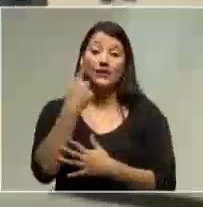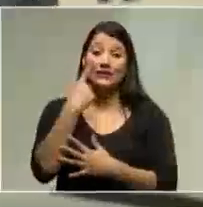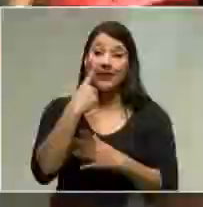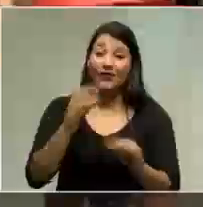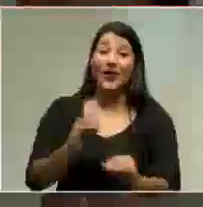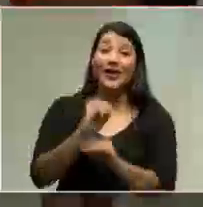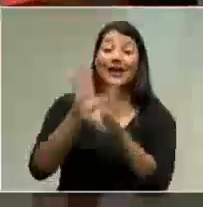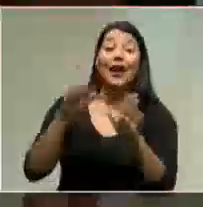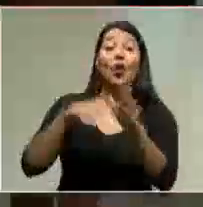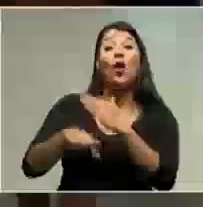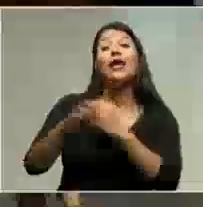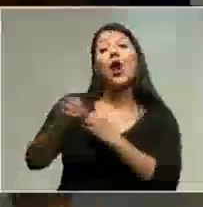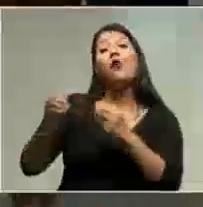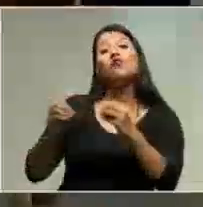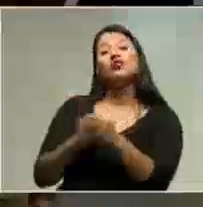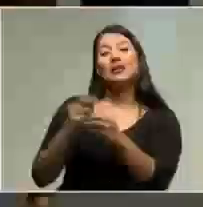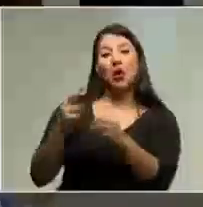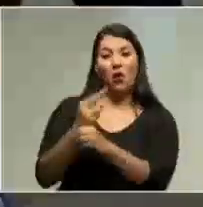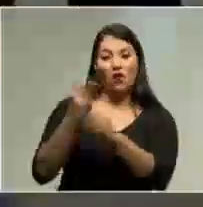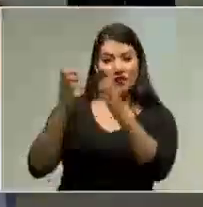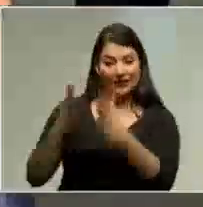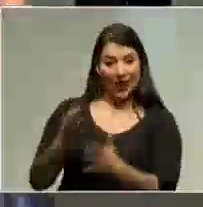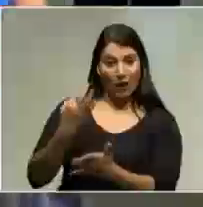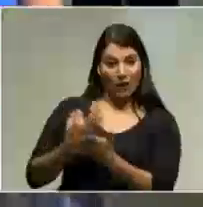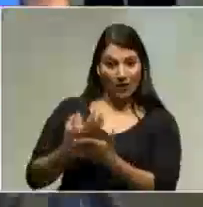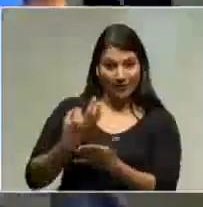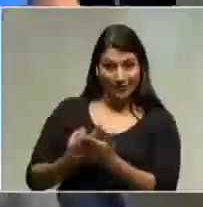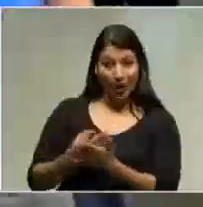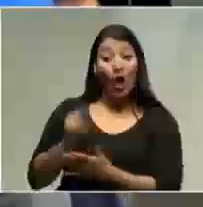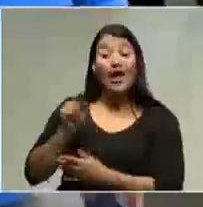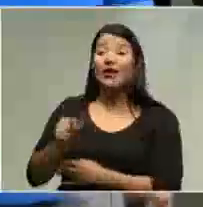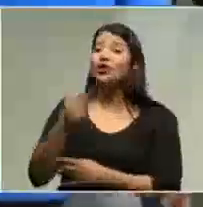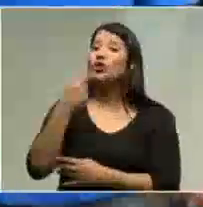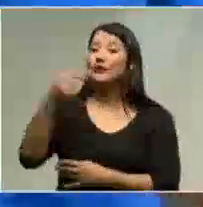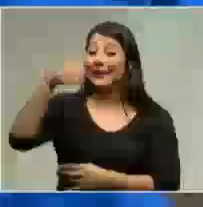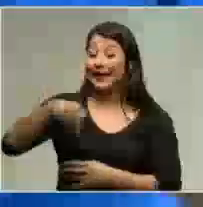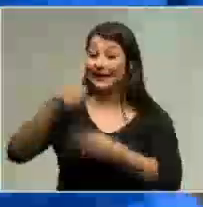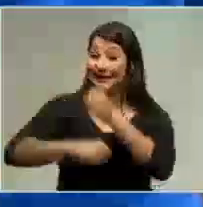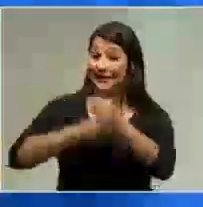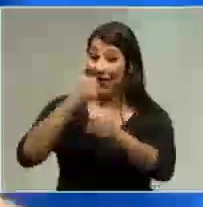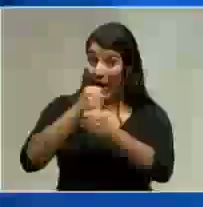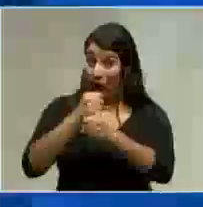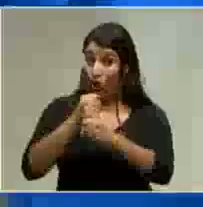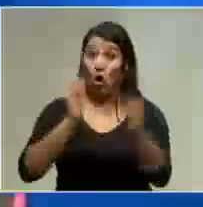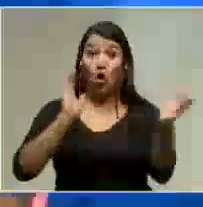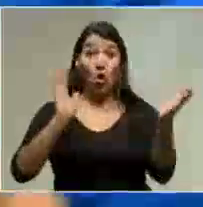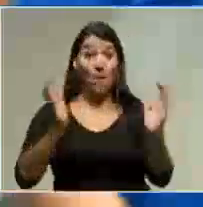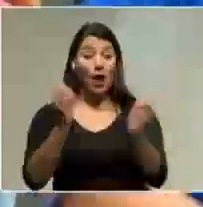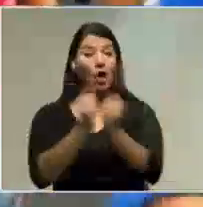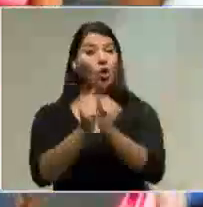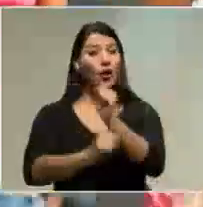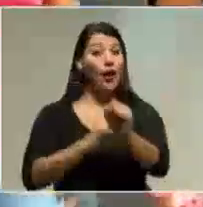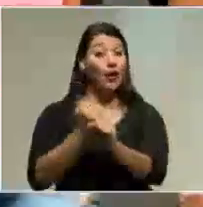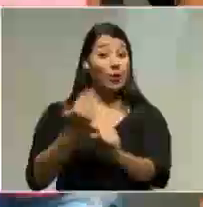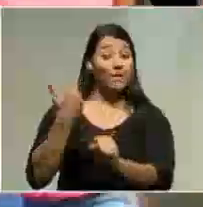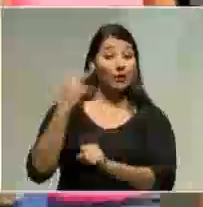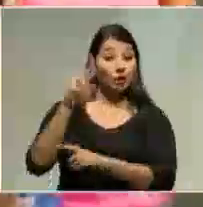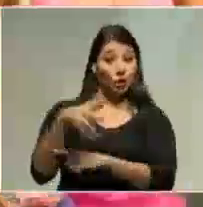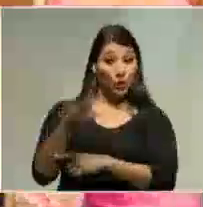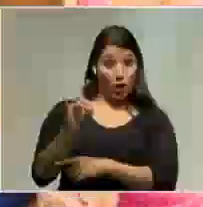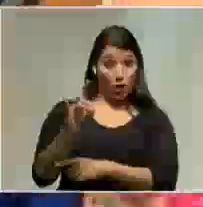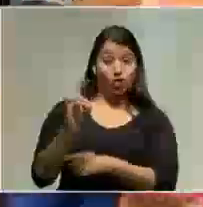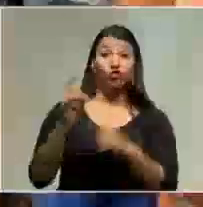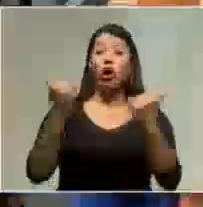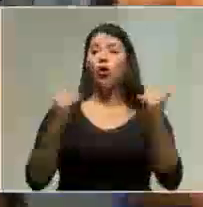la Oficina del Consumidor Financiero, donde informan que este año, en comparación al 2018, se triplicaron